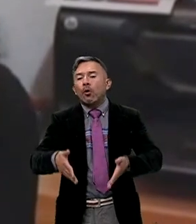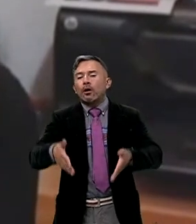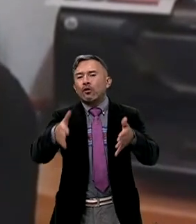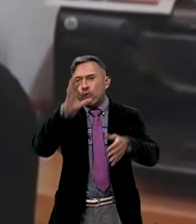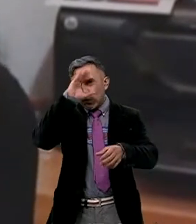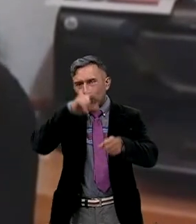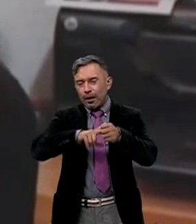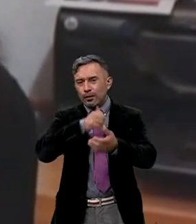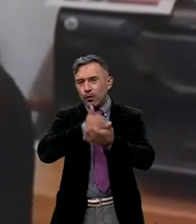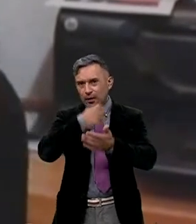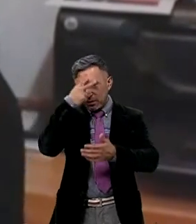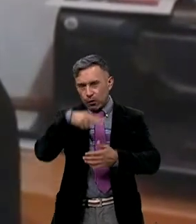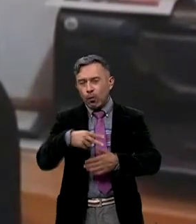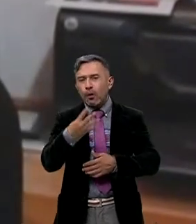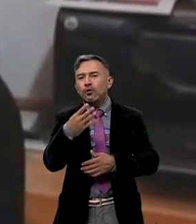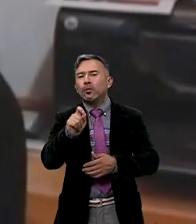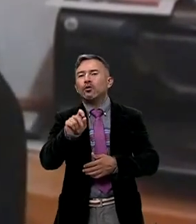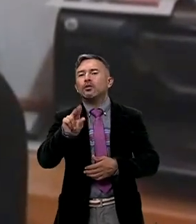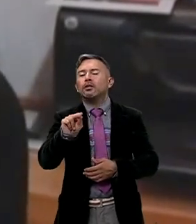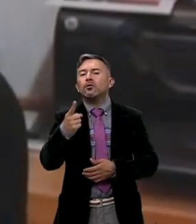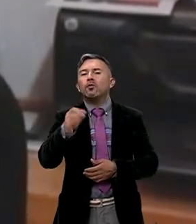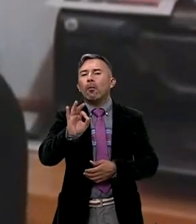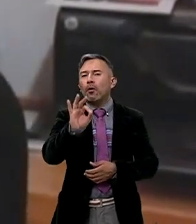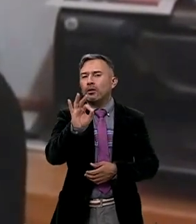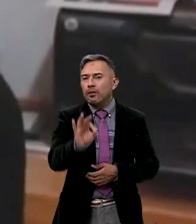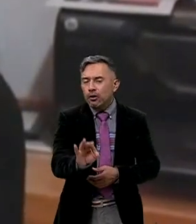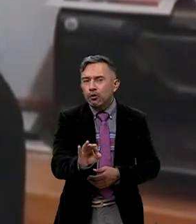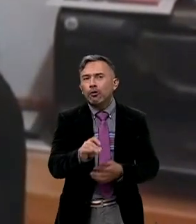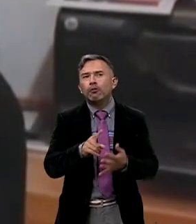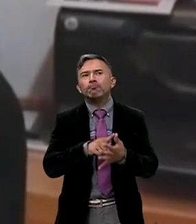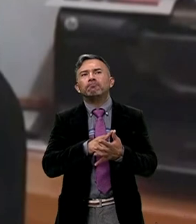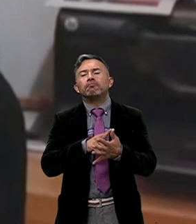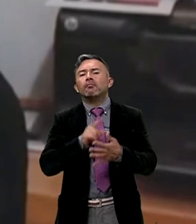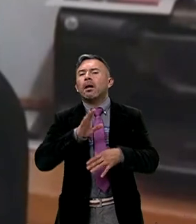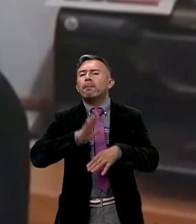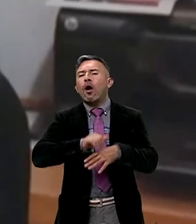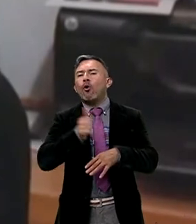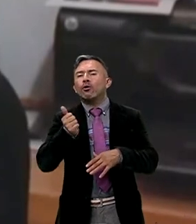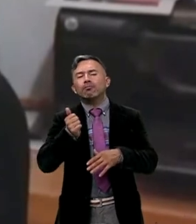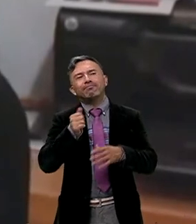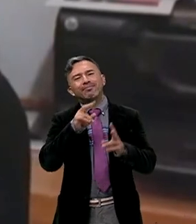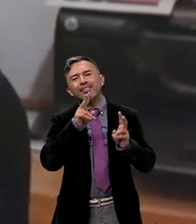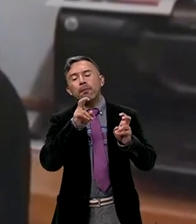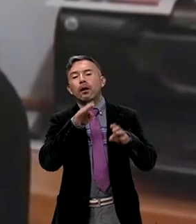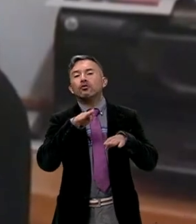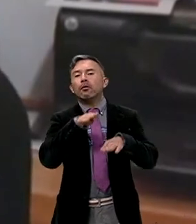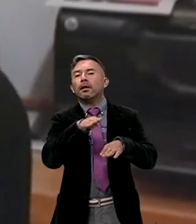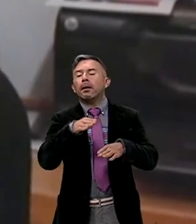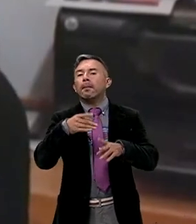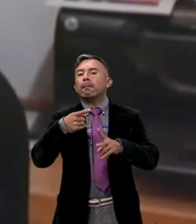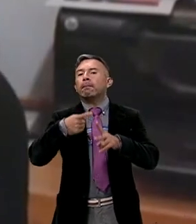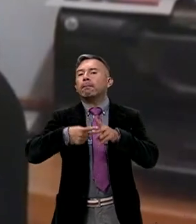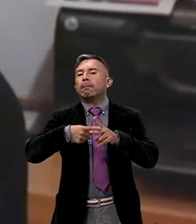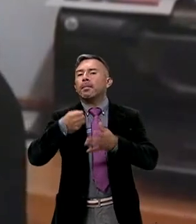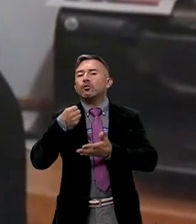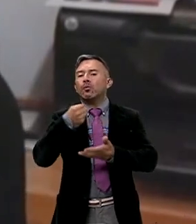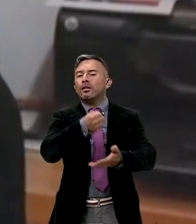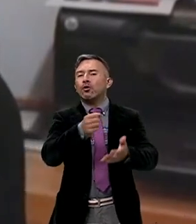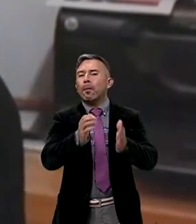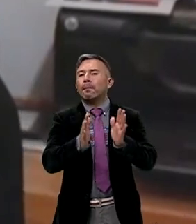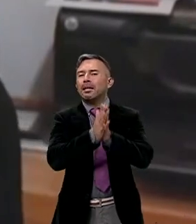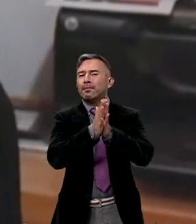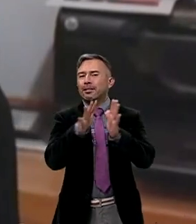4.81 por ciento ha habido también este algunas consultas en relación con los presupuestos participativos en la ciudad de mexico